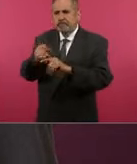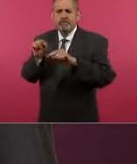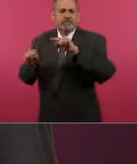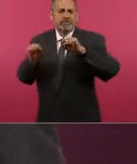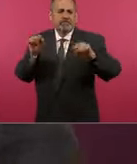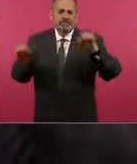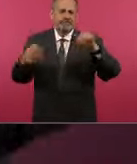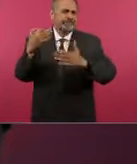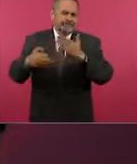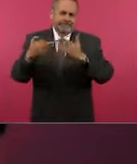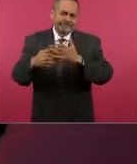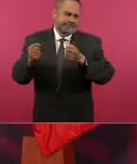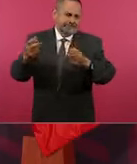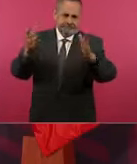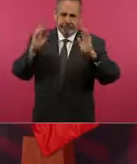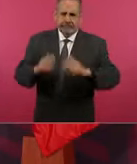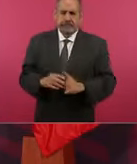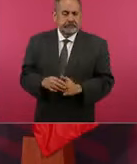porque